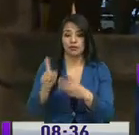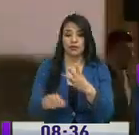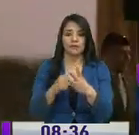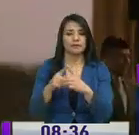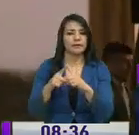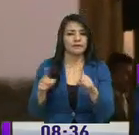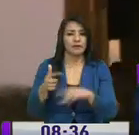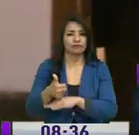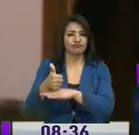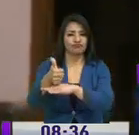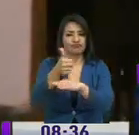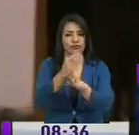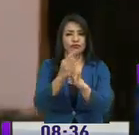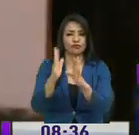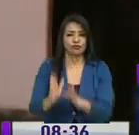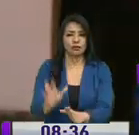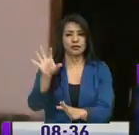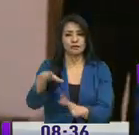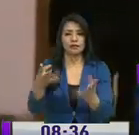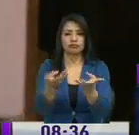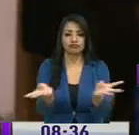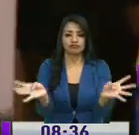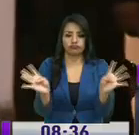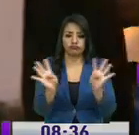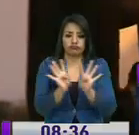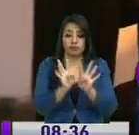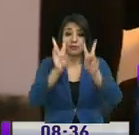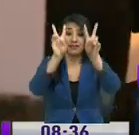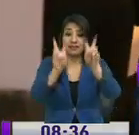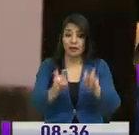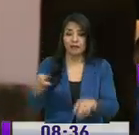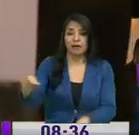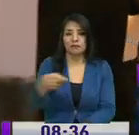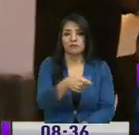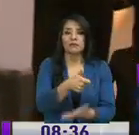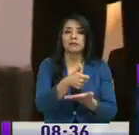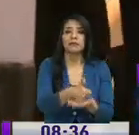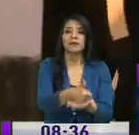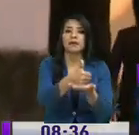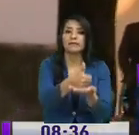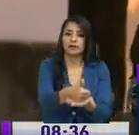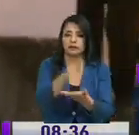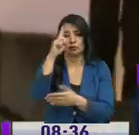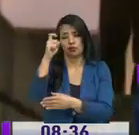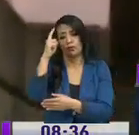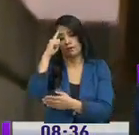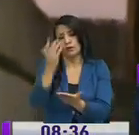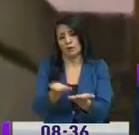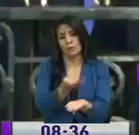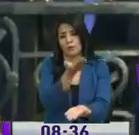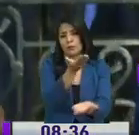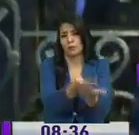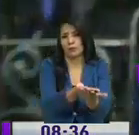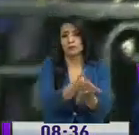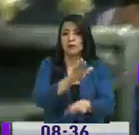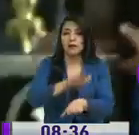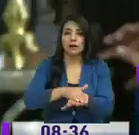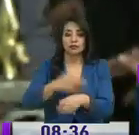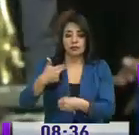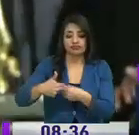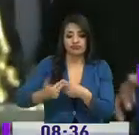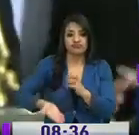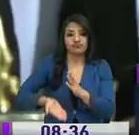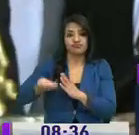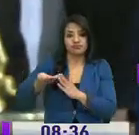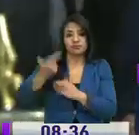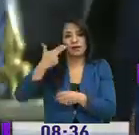entre otros altos funcionarios del Estado. El tema central fue la compensación que plantea entregar el gobierno por el aumento en el precio de